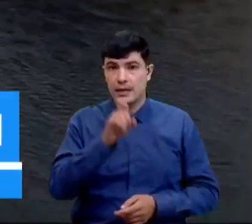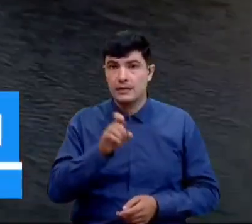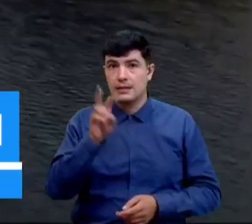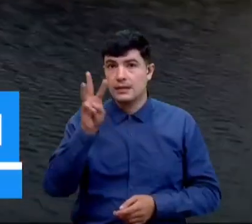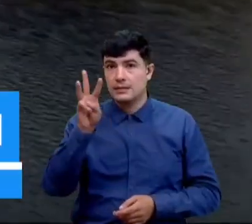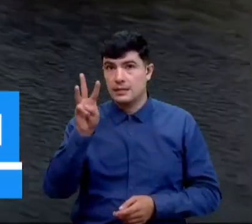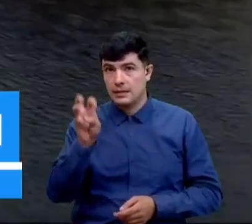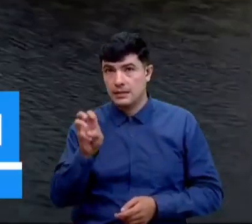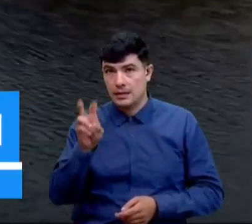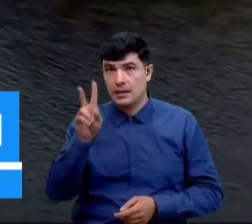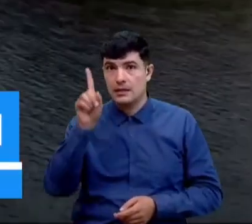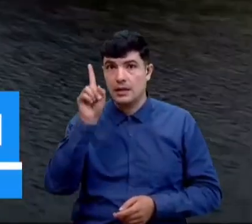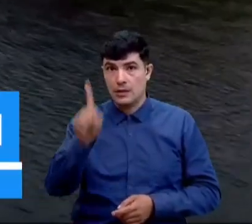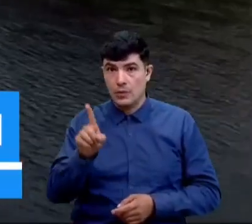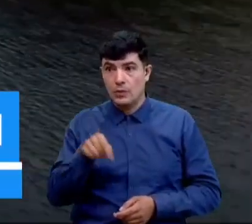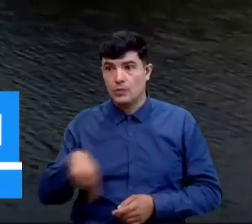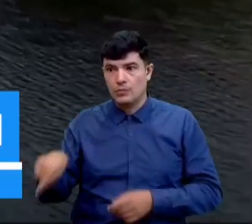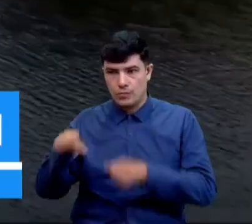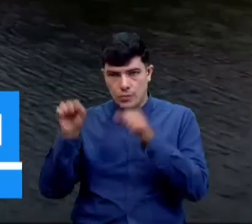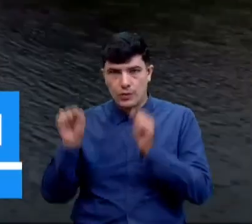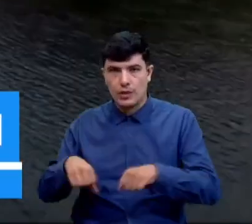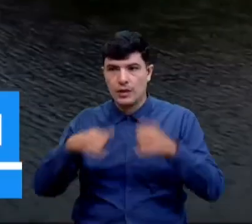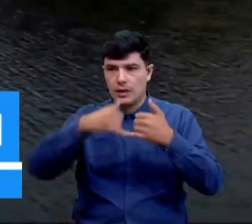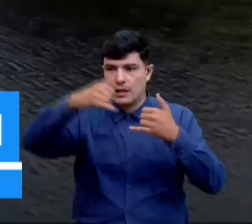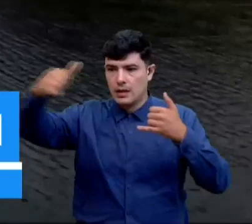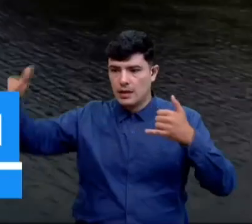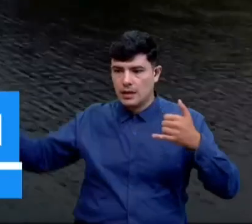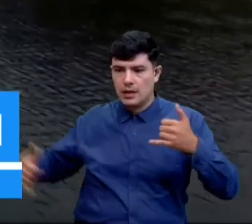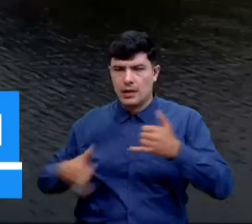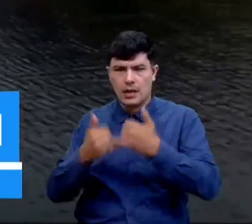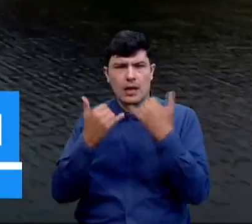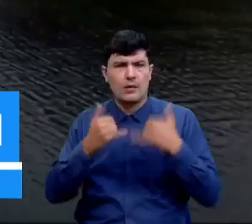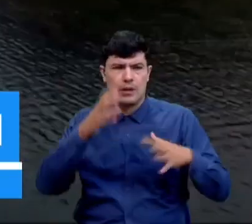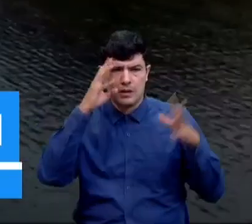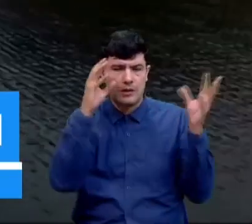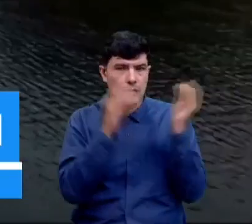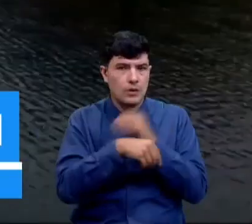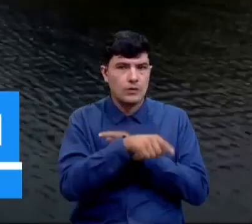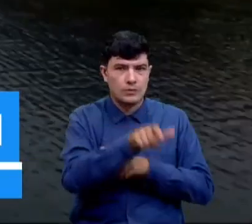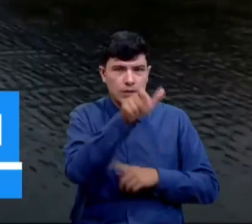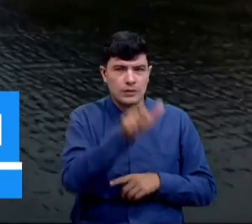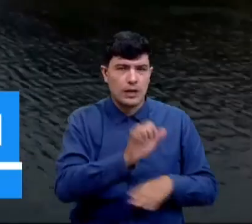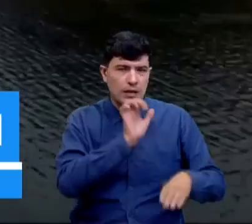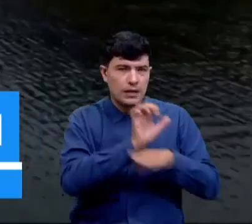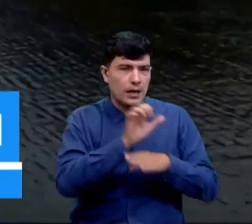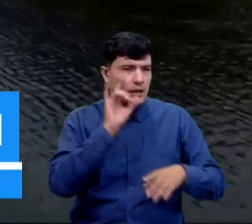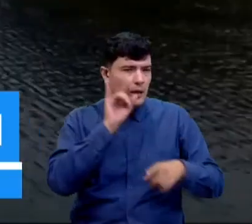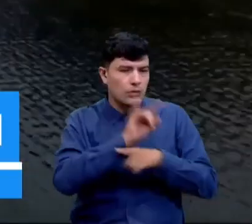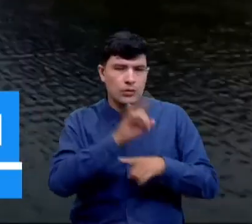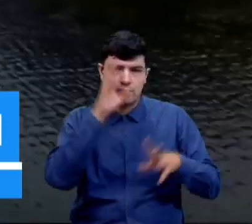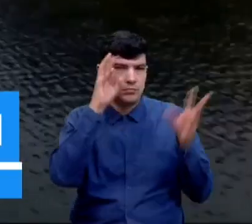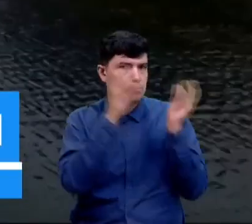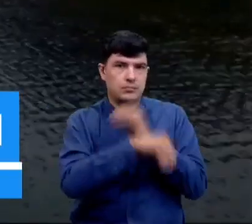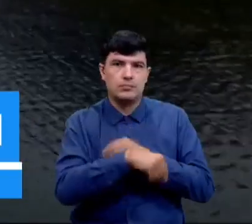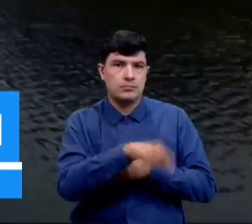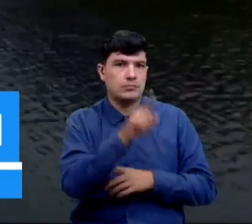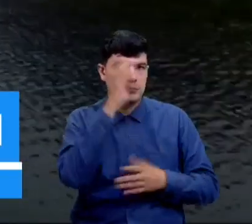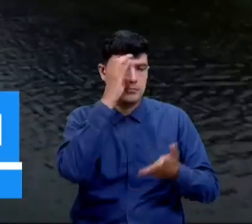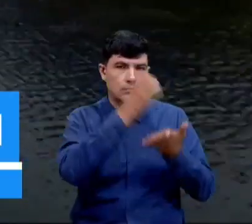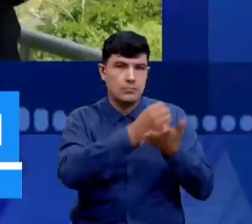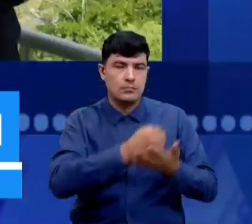constitucional la que permitió la delimitación del páramo cuestiona lo afirmado por la entidad de control vale la pena